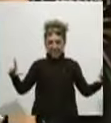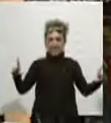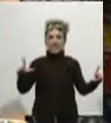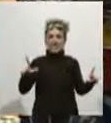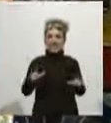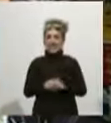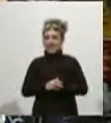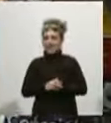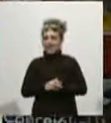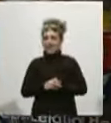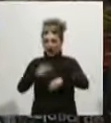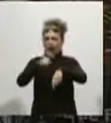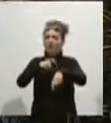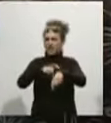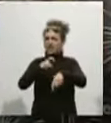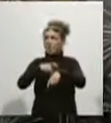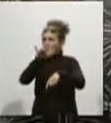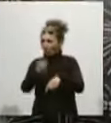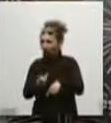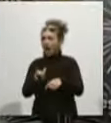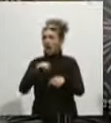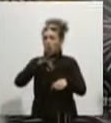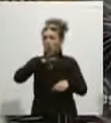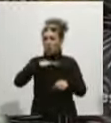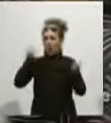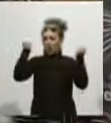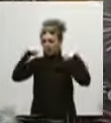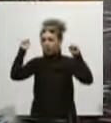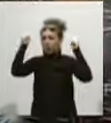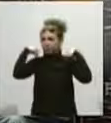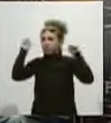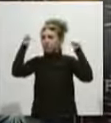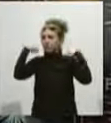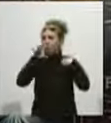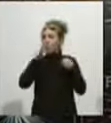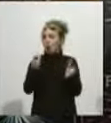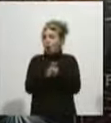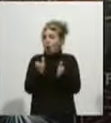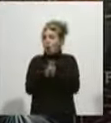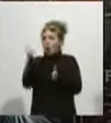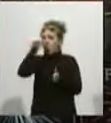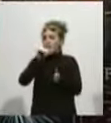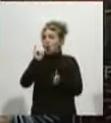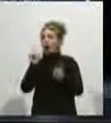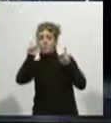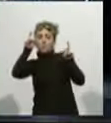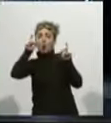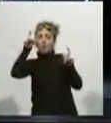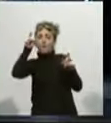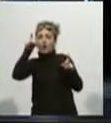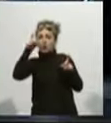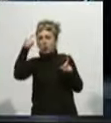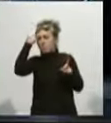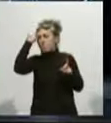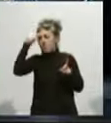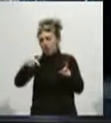a Bobby. Tienes tiempo y sobre todo, lo más importante, tiene el compañero un fantástico maestro que sabe perfectamente lo que es estar en esta